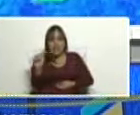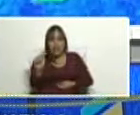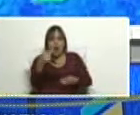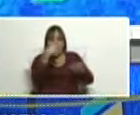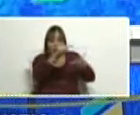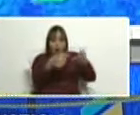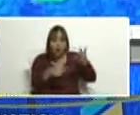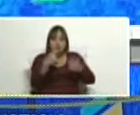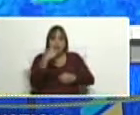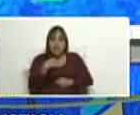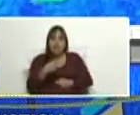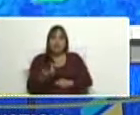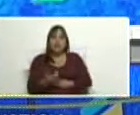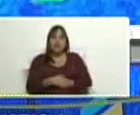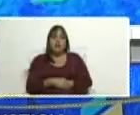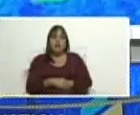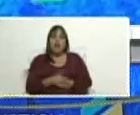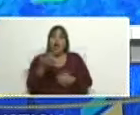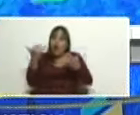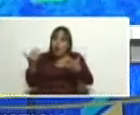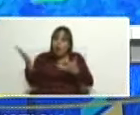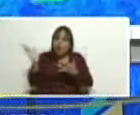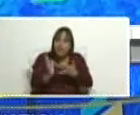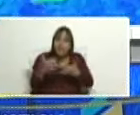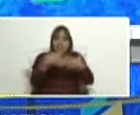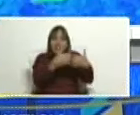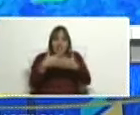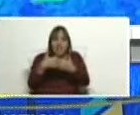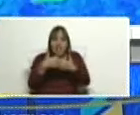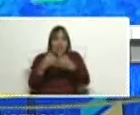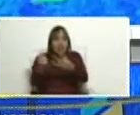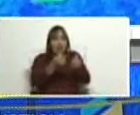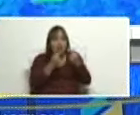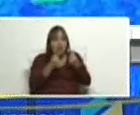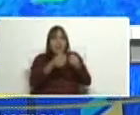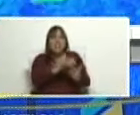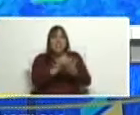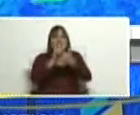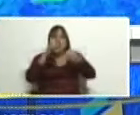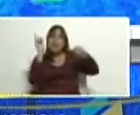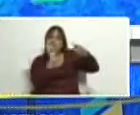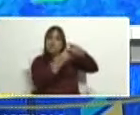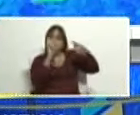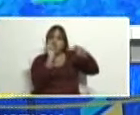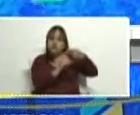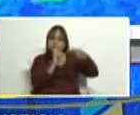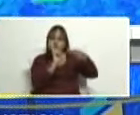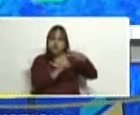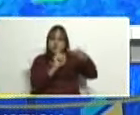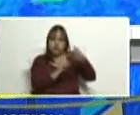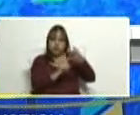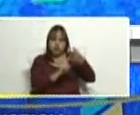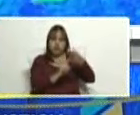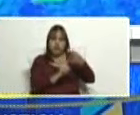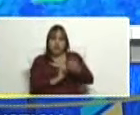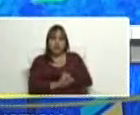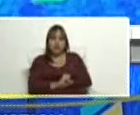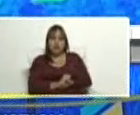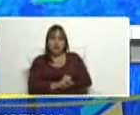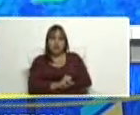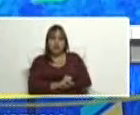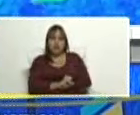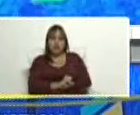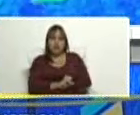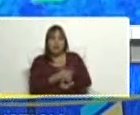dijo: viene la guerra económica y la dirige tal y tal y tal. Él tenía